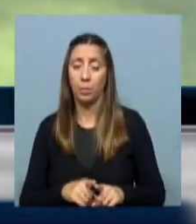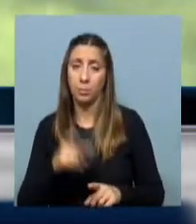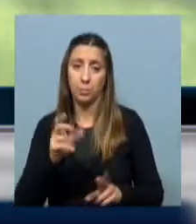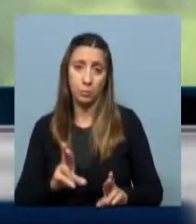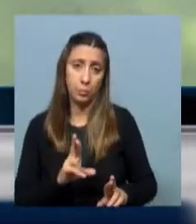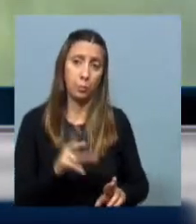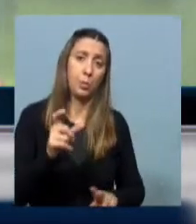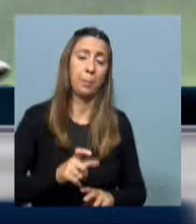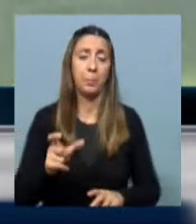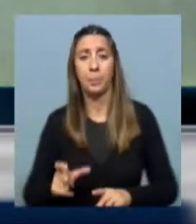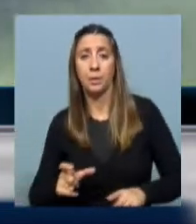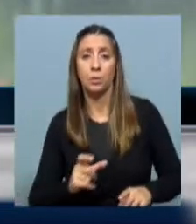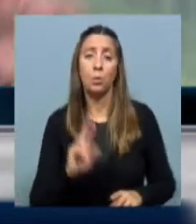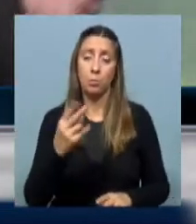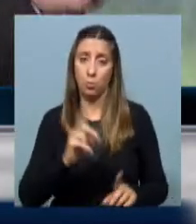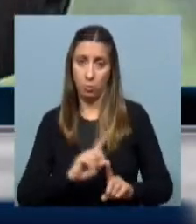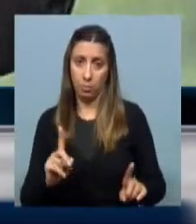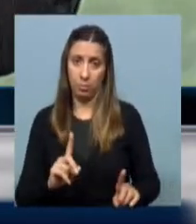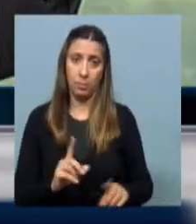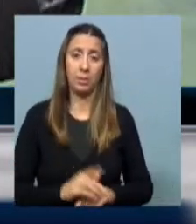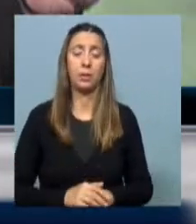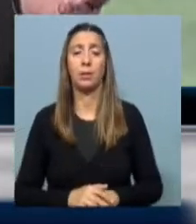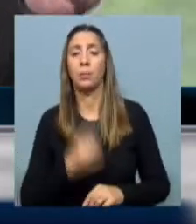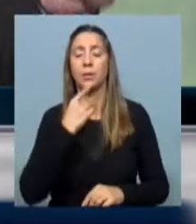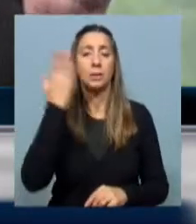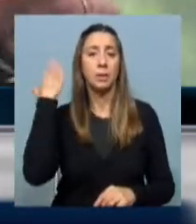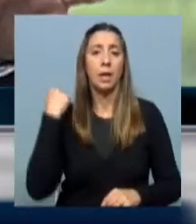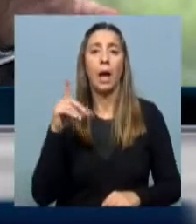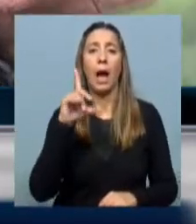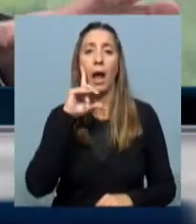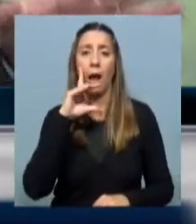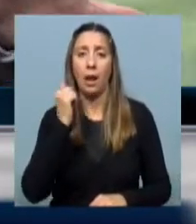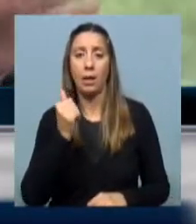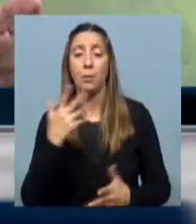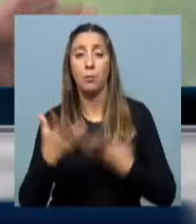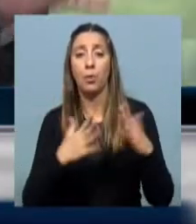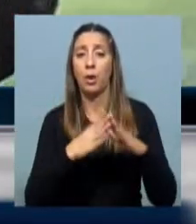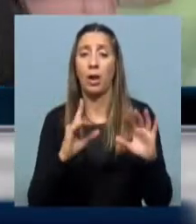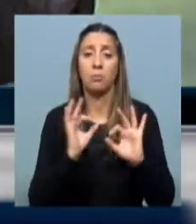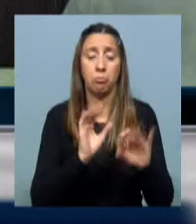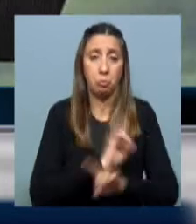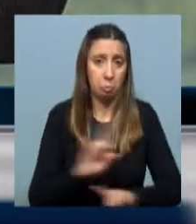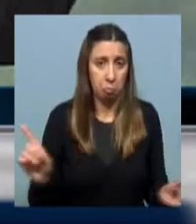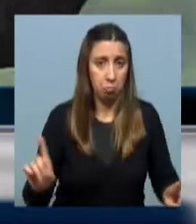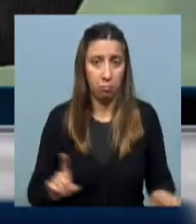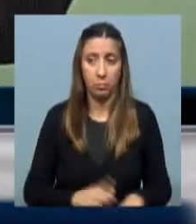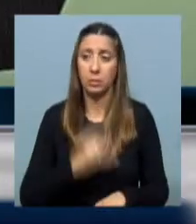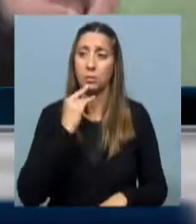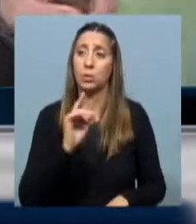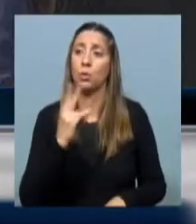lamentar pérdidas humanas, hay daños materiales, como lo decía Alida, pero el fuego no llegó a las viviendas, sino que son, me